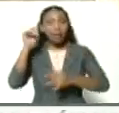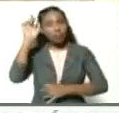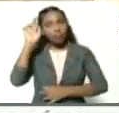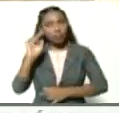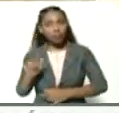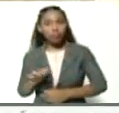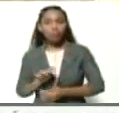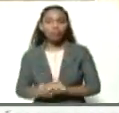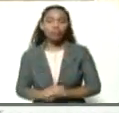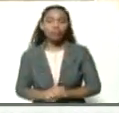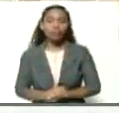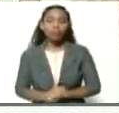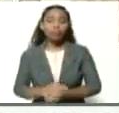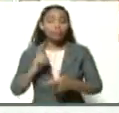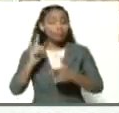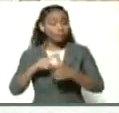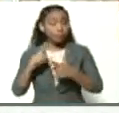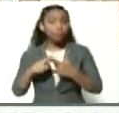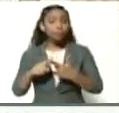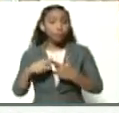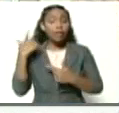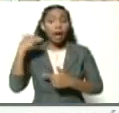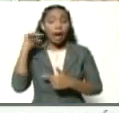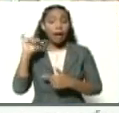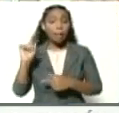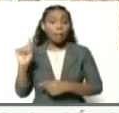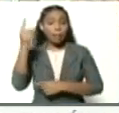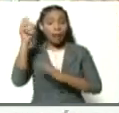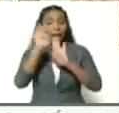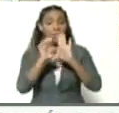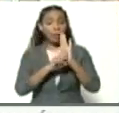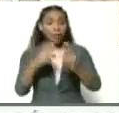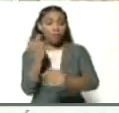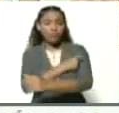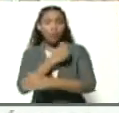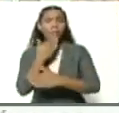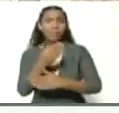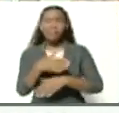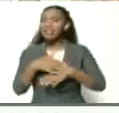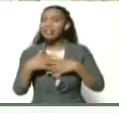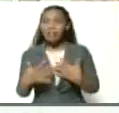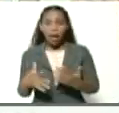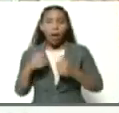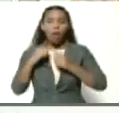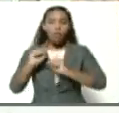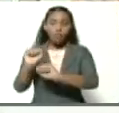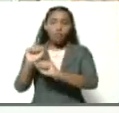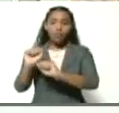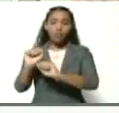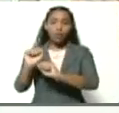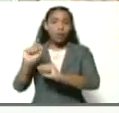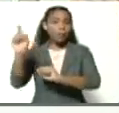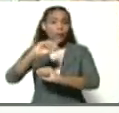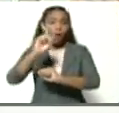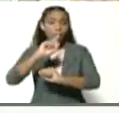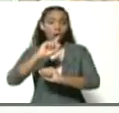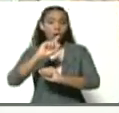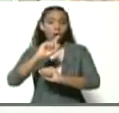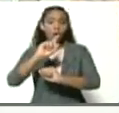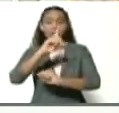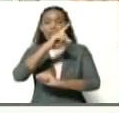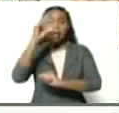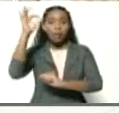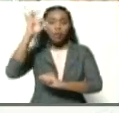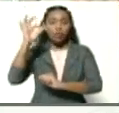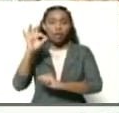y diaria. Entonces, efectivamente, esta primera etapa de vacuna lo que permite es una protección, pero no la inmunidad